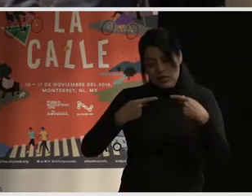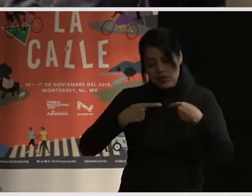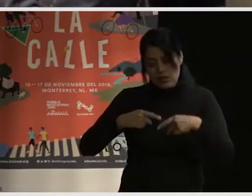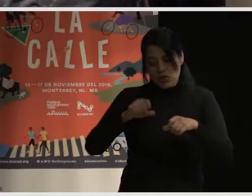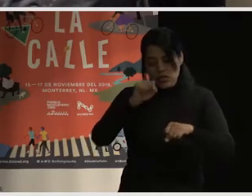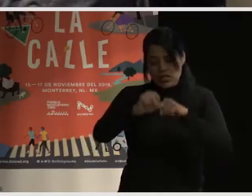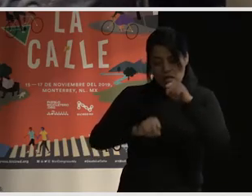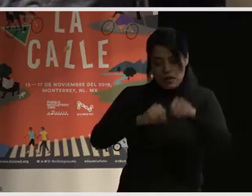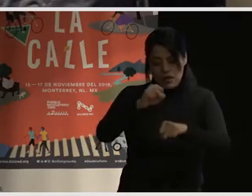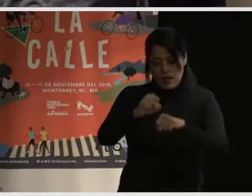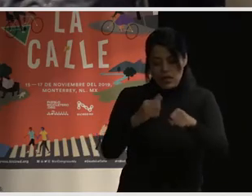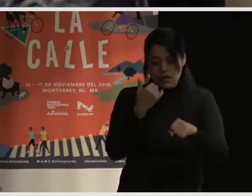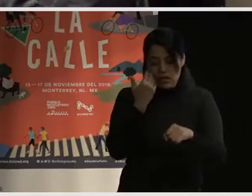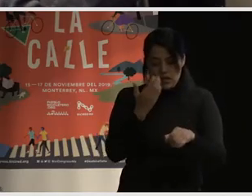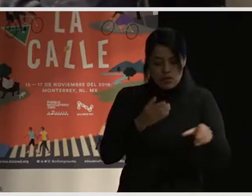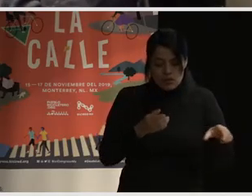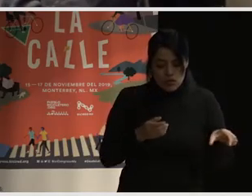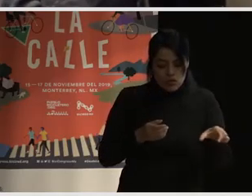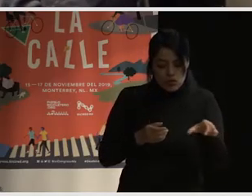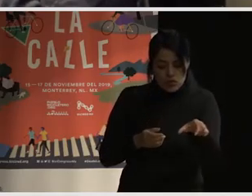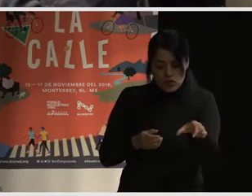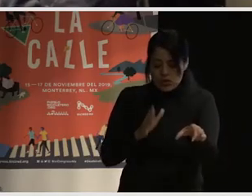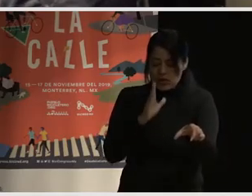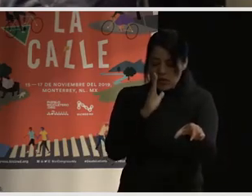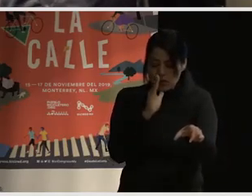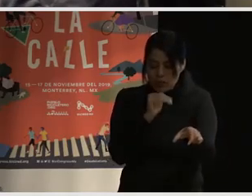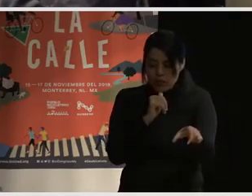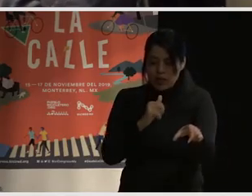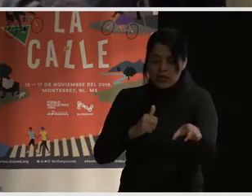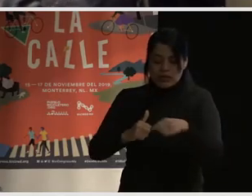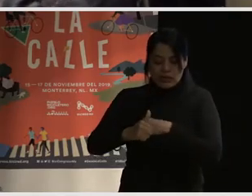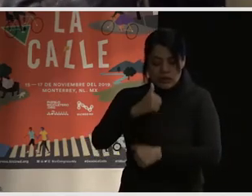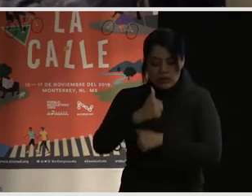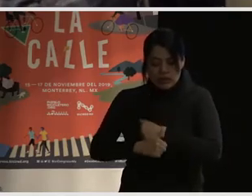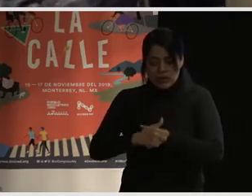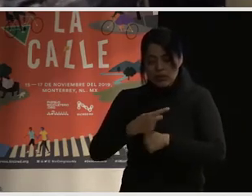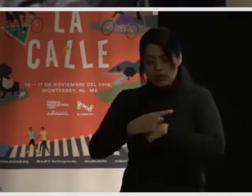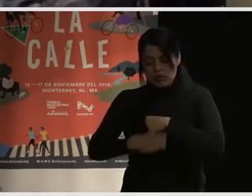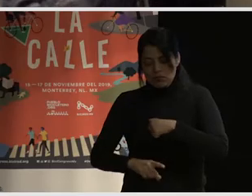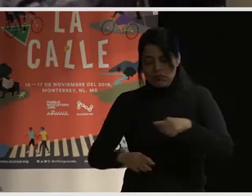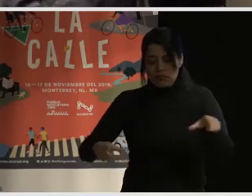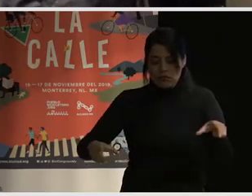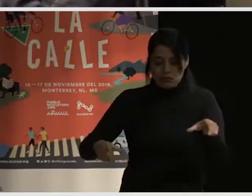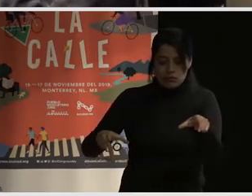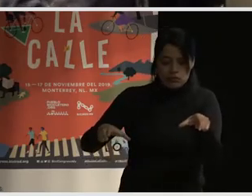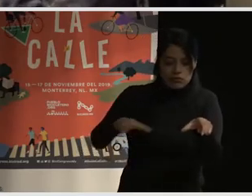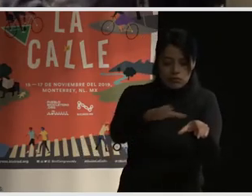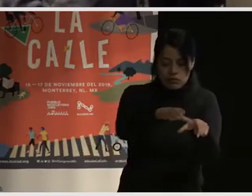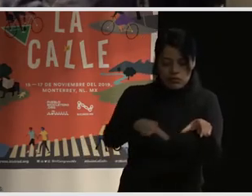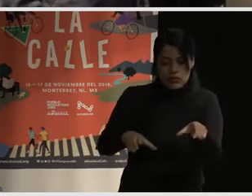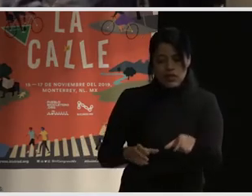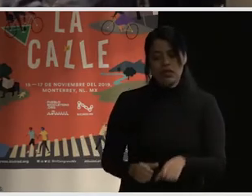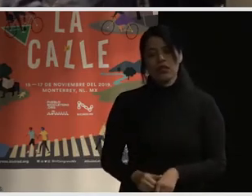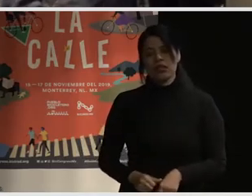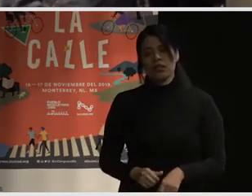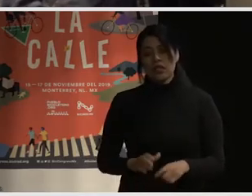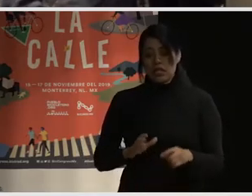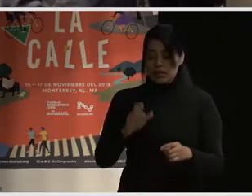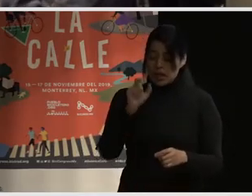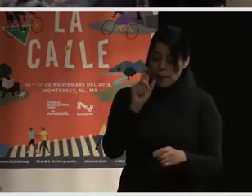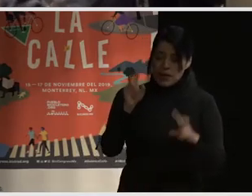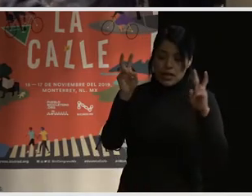pretendemos hacer uso de ellos y entonces en este sentido de hacer ser amigables con el medio ambiente